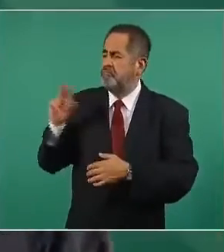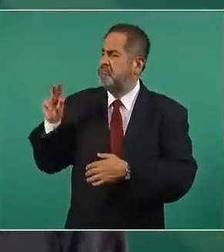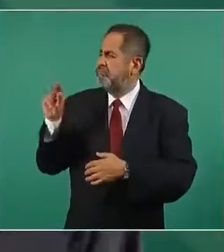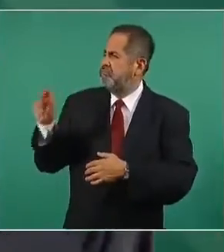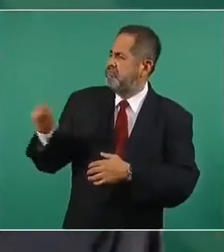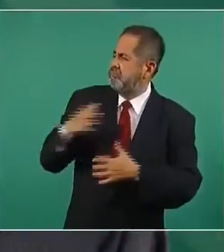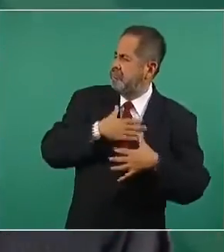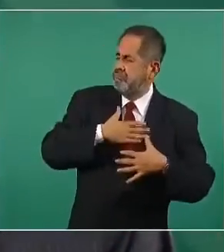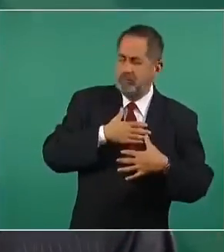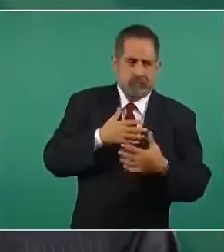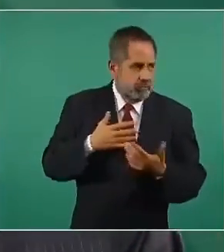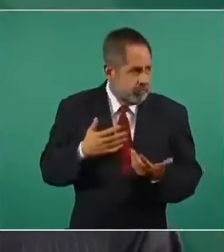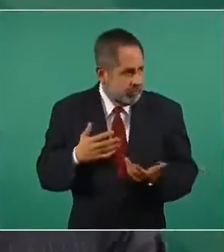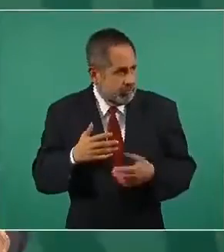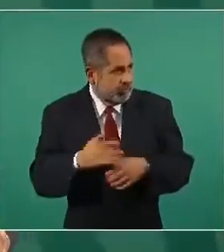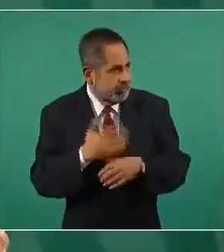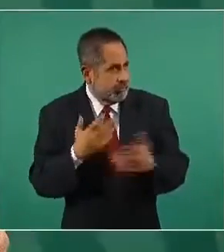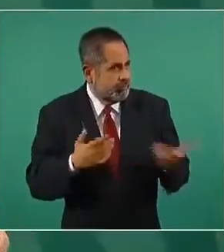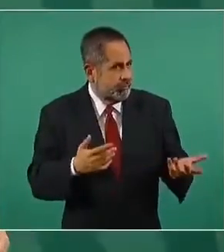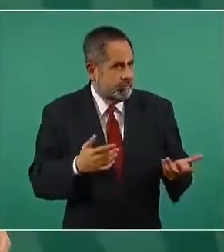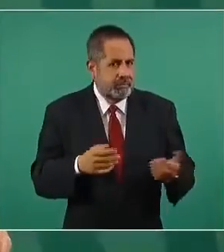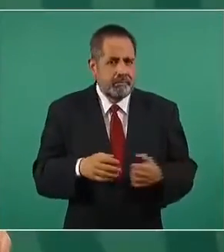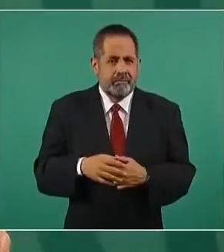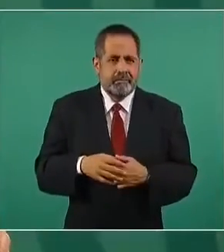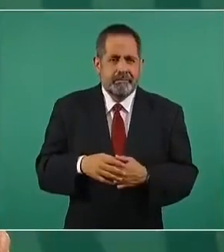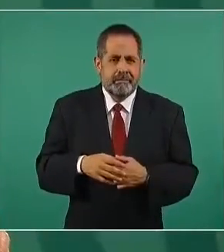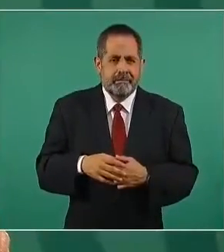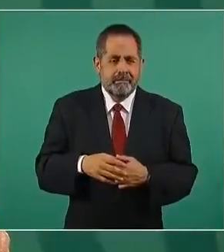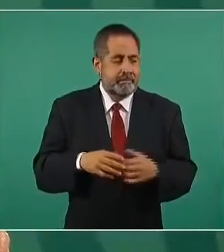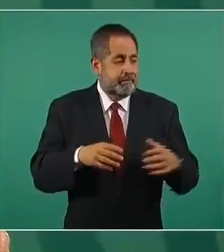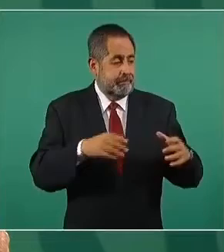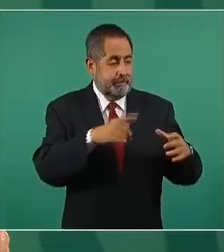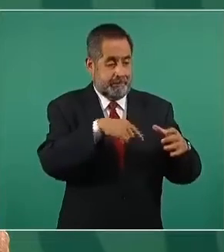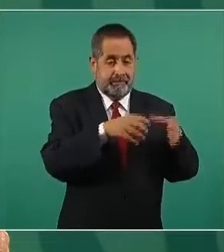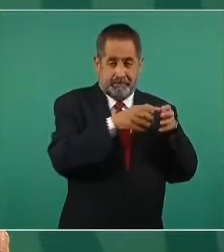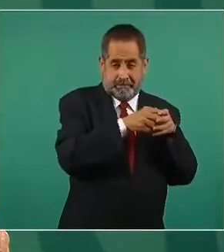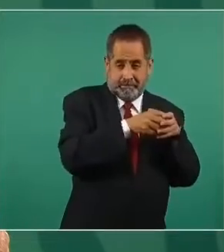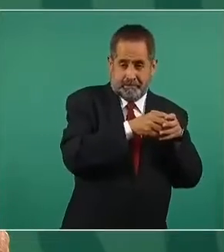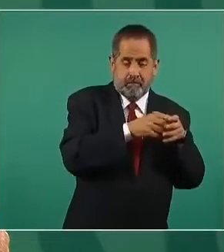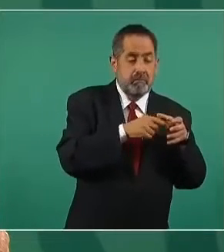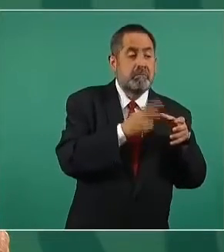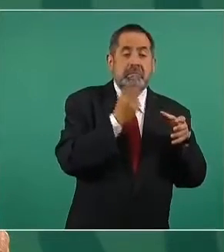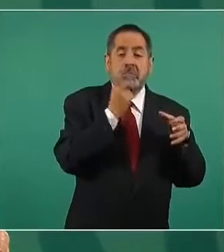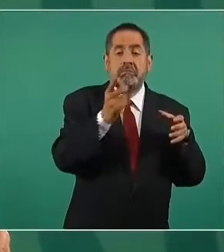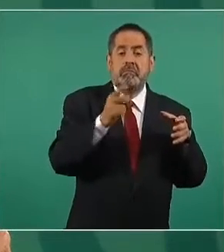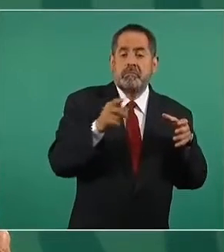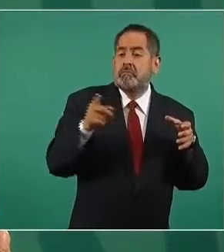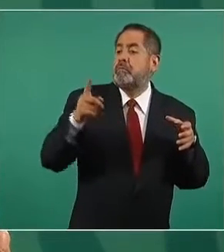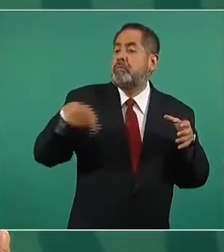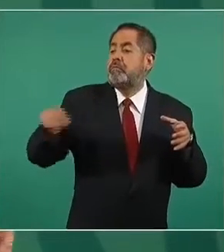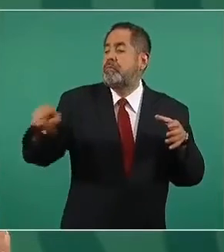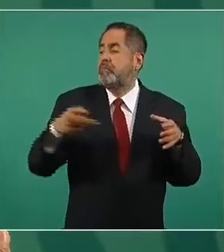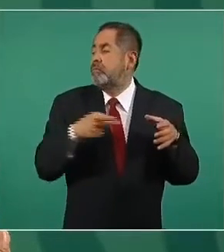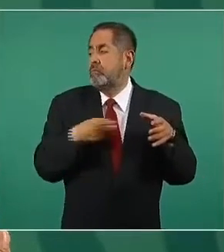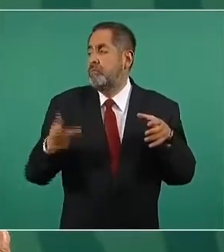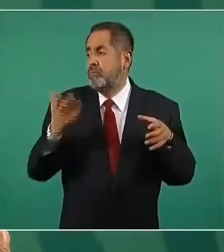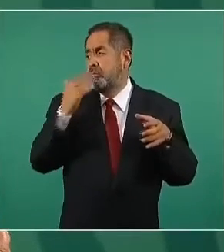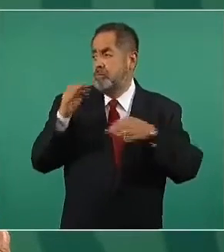porque los pobres están pobres porque no trabajan,